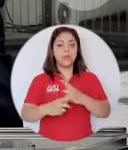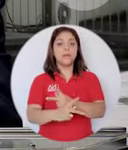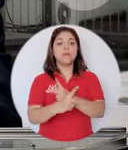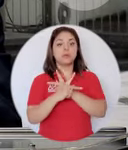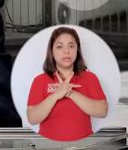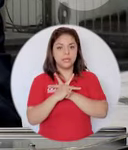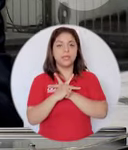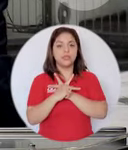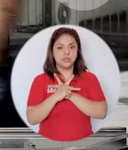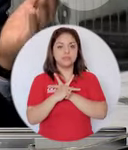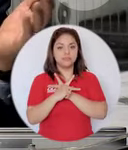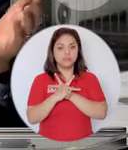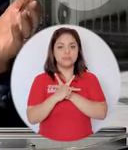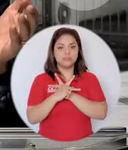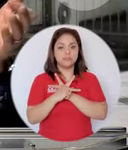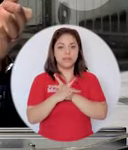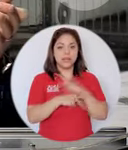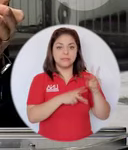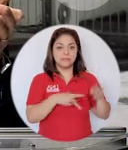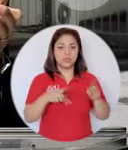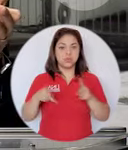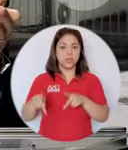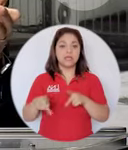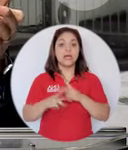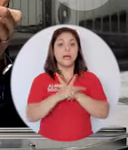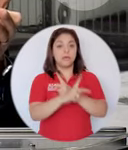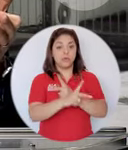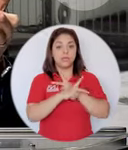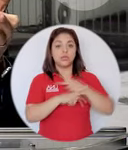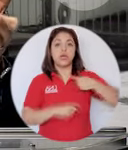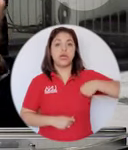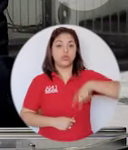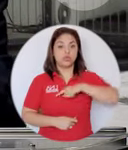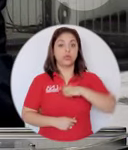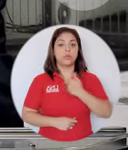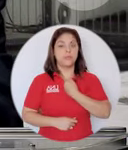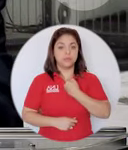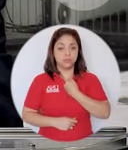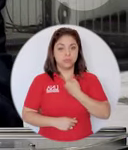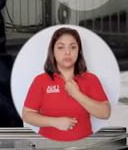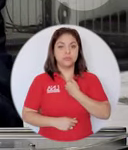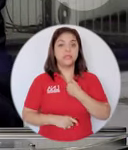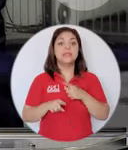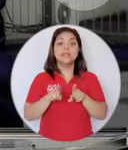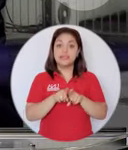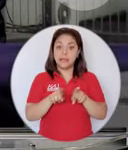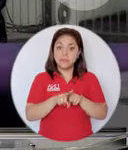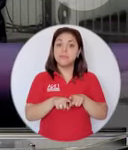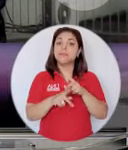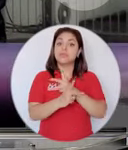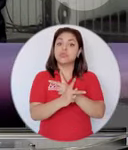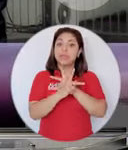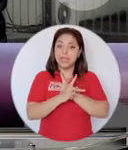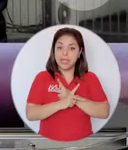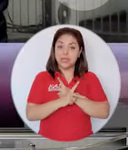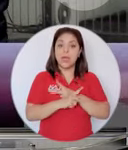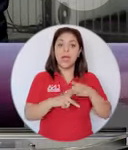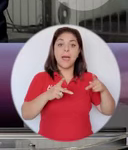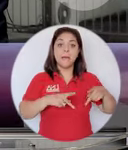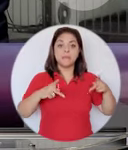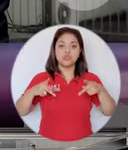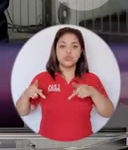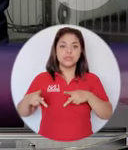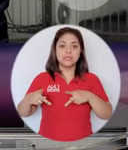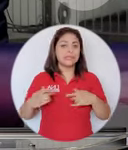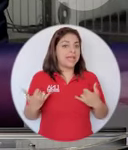vida saludable, protegiendo a la población, protegiéndonos a nosotros mismos, inclusive protegiendo